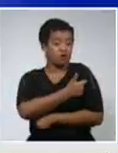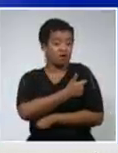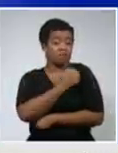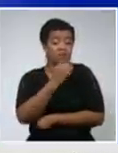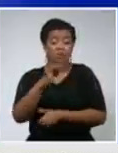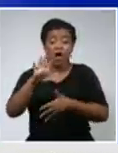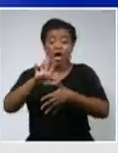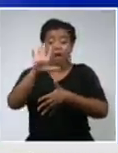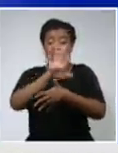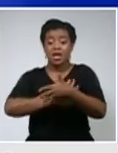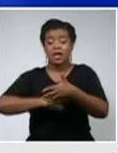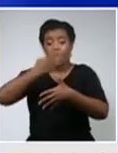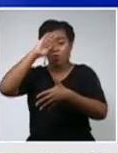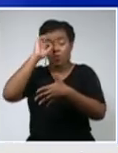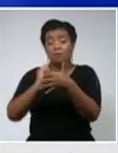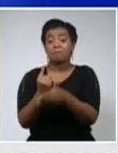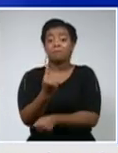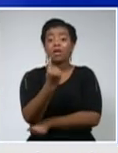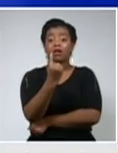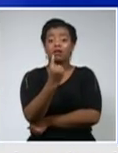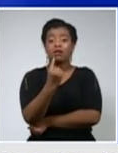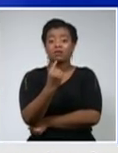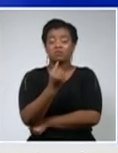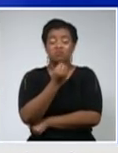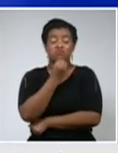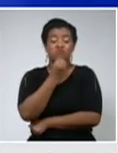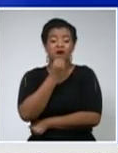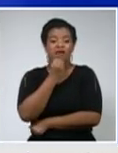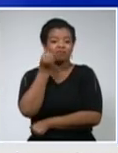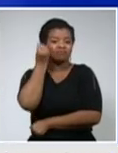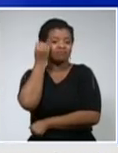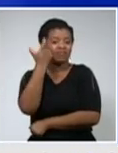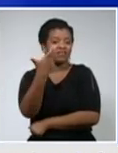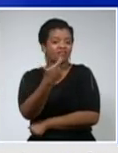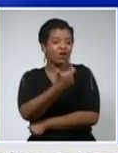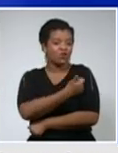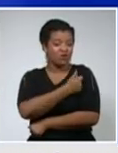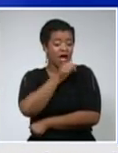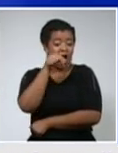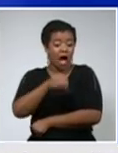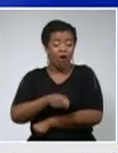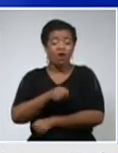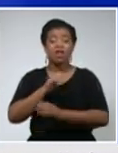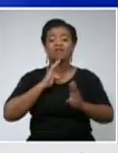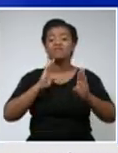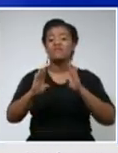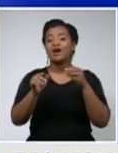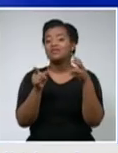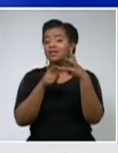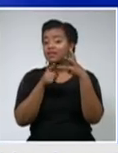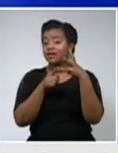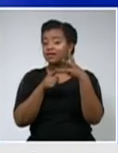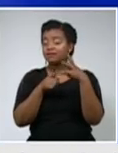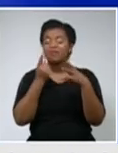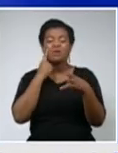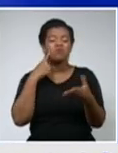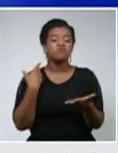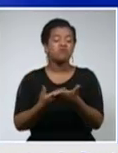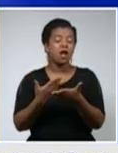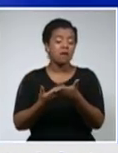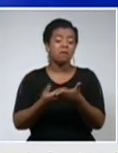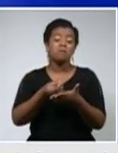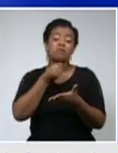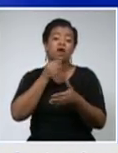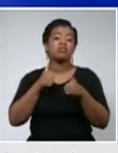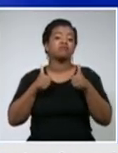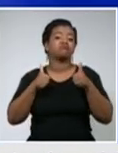de producir su propia vacuna. Así es, de avanzar incluso ya a una fase 3 que debe demostrar eficacia, ya demostró